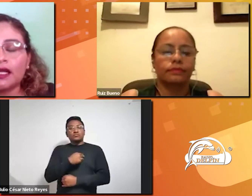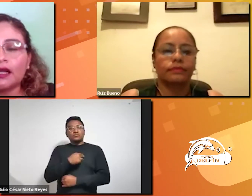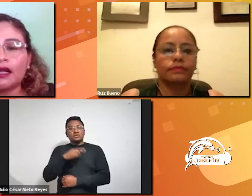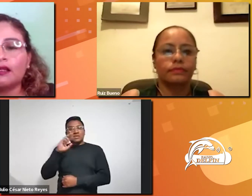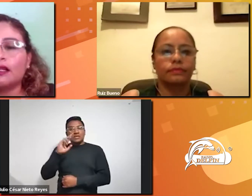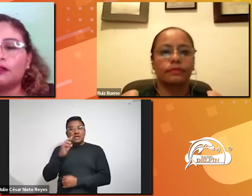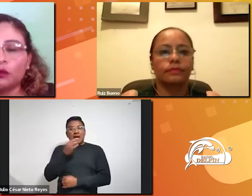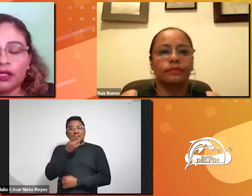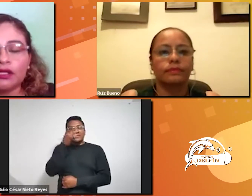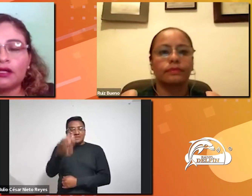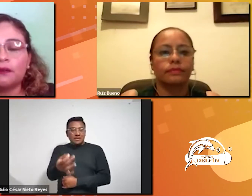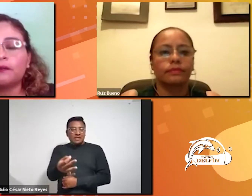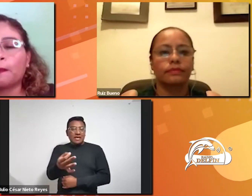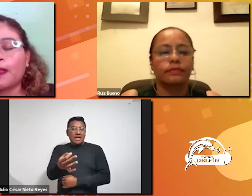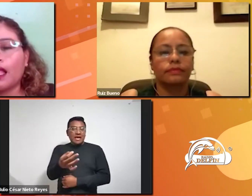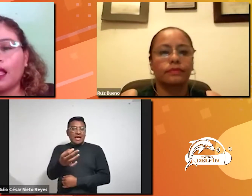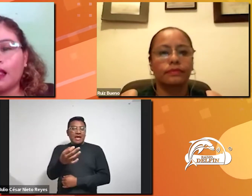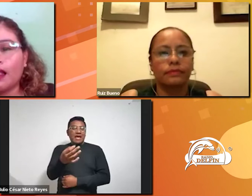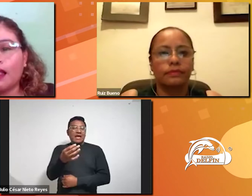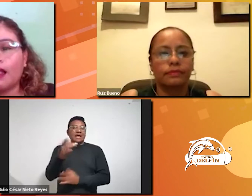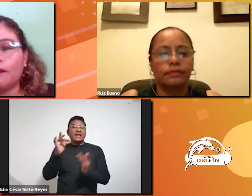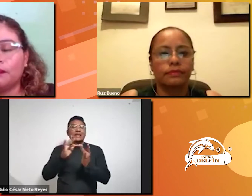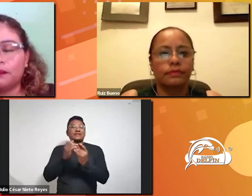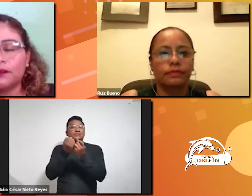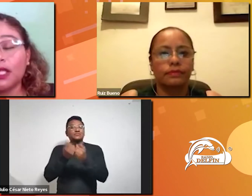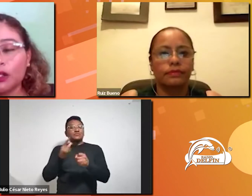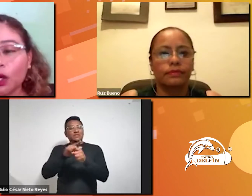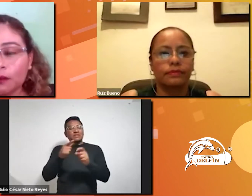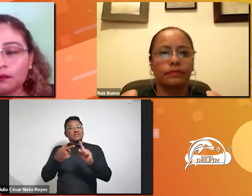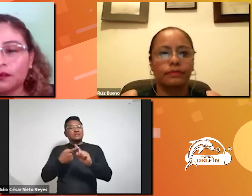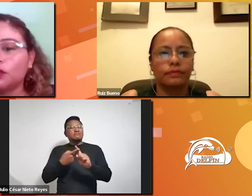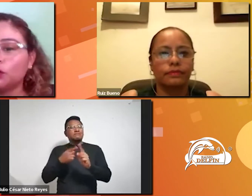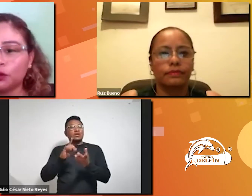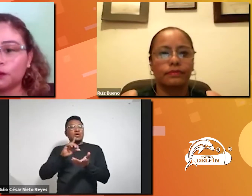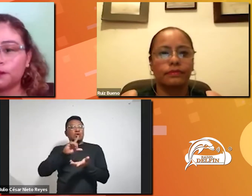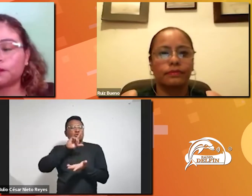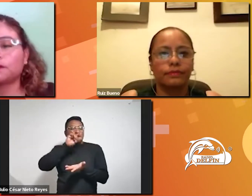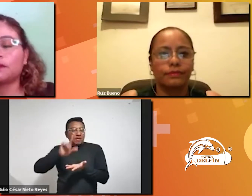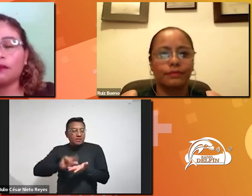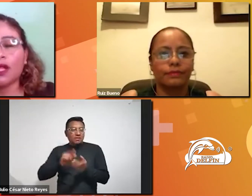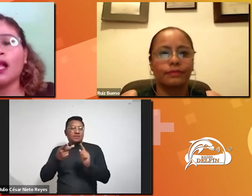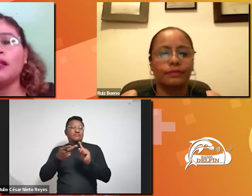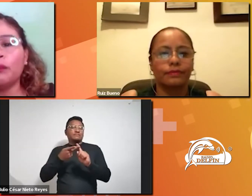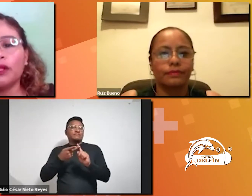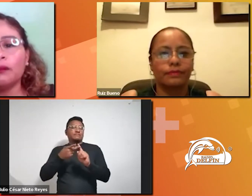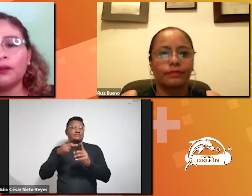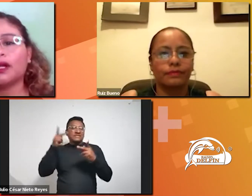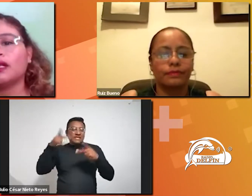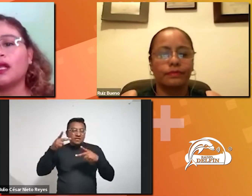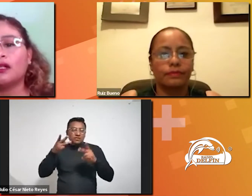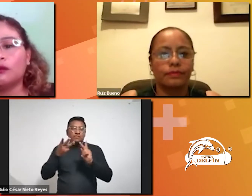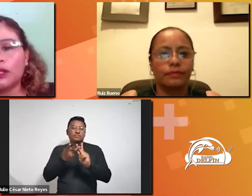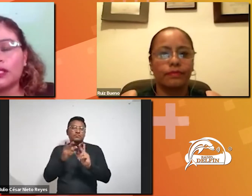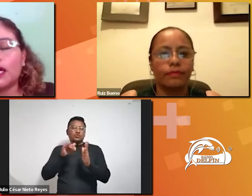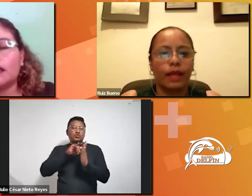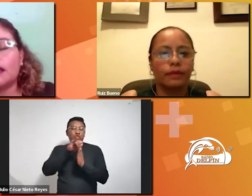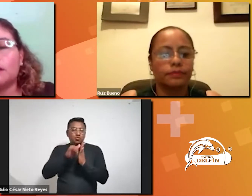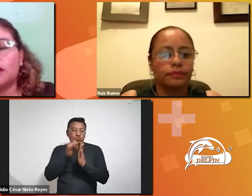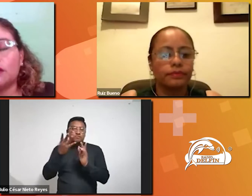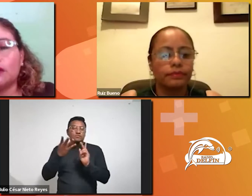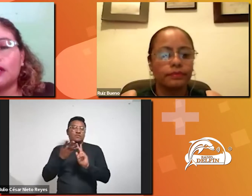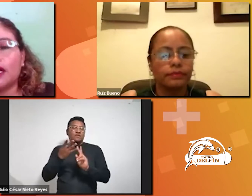en Instagram, en Twitter, en TikTok y YouTube. Ahí pueden ver